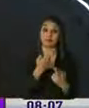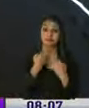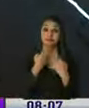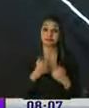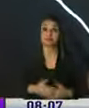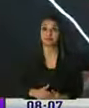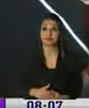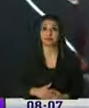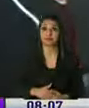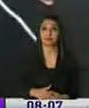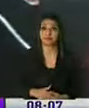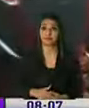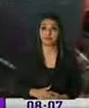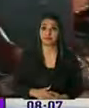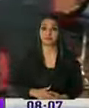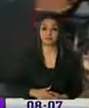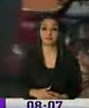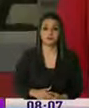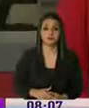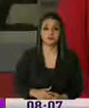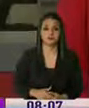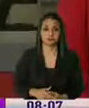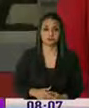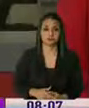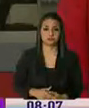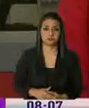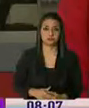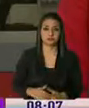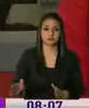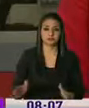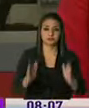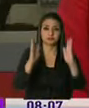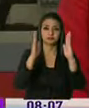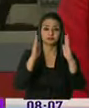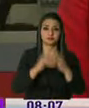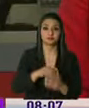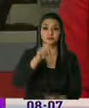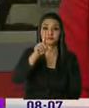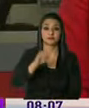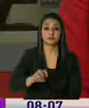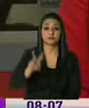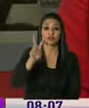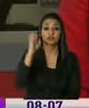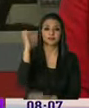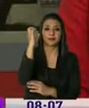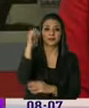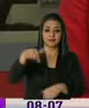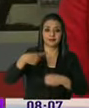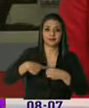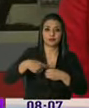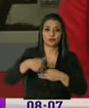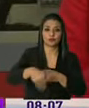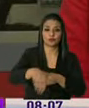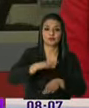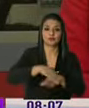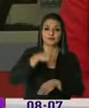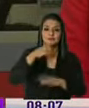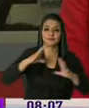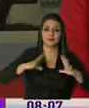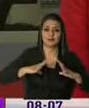Quito informó Iván Casamen. Y atención, 102 emergencias se registraron en Quito durante el feriado.